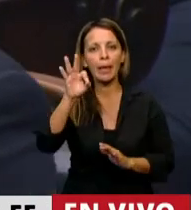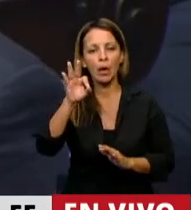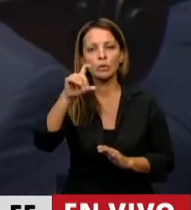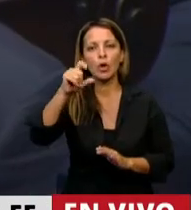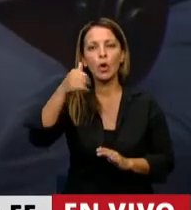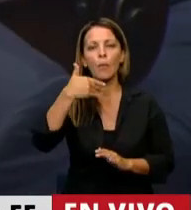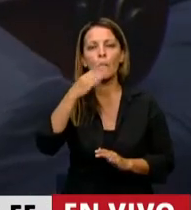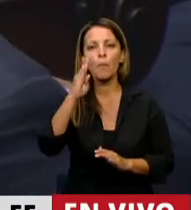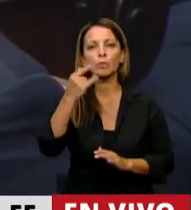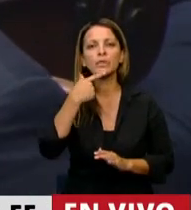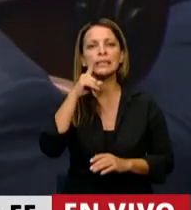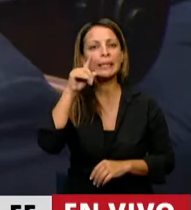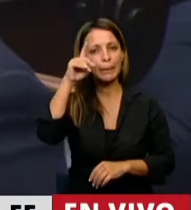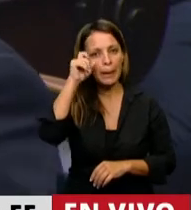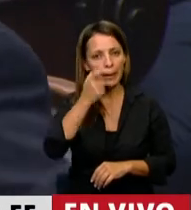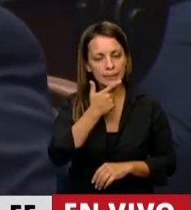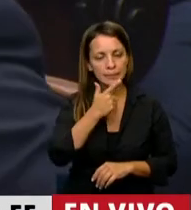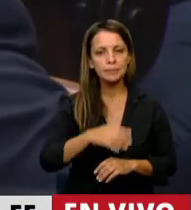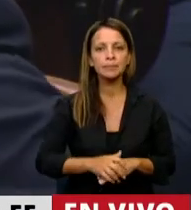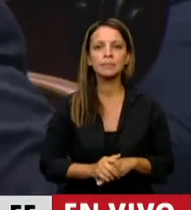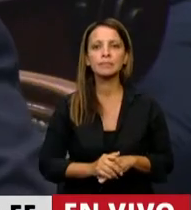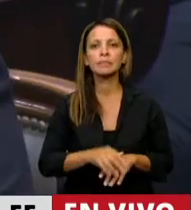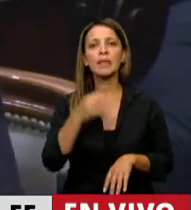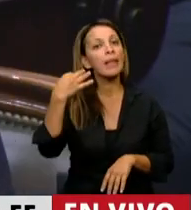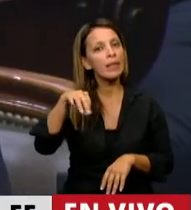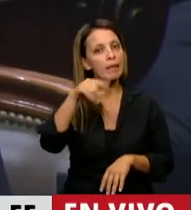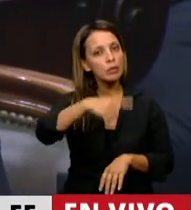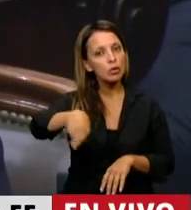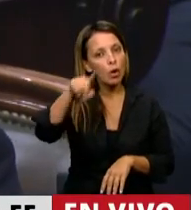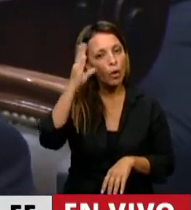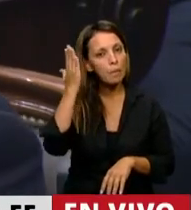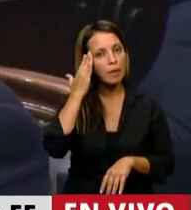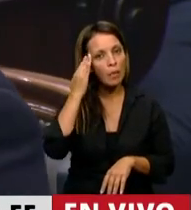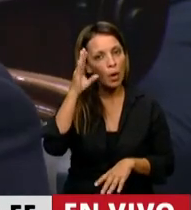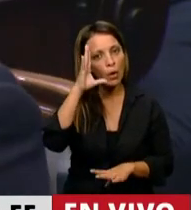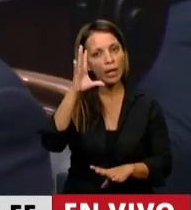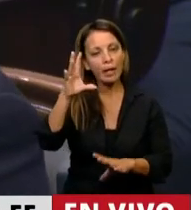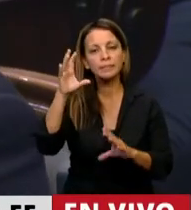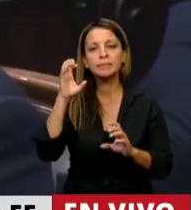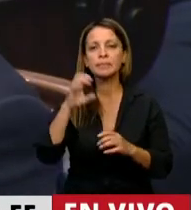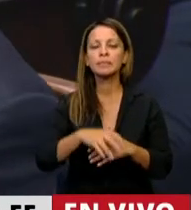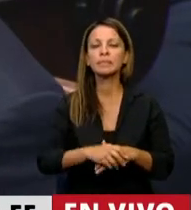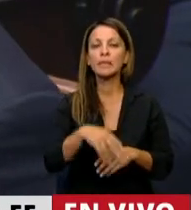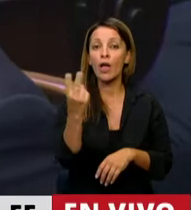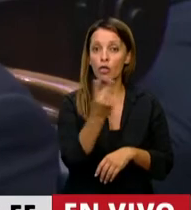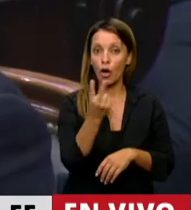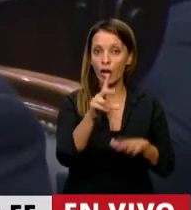Y hay que tener memoria, y se lo digo a los diputados y diputados del bloque oficialista, que esas dos grandes